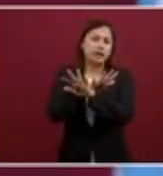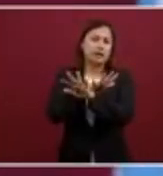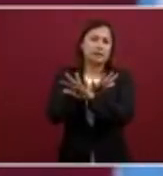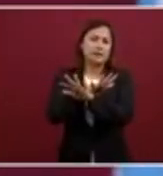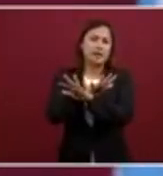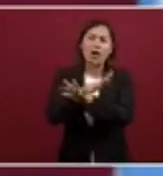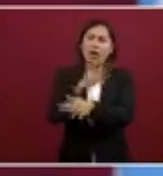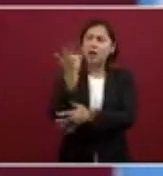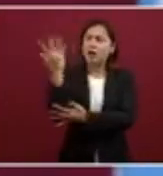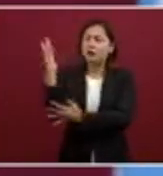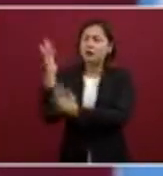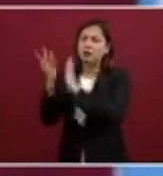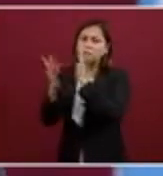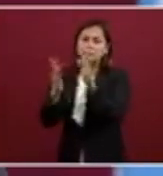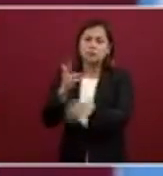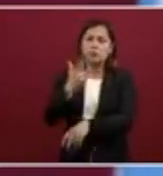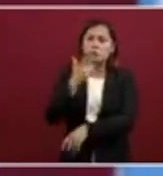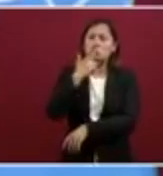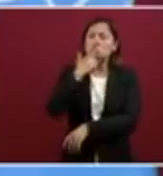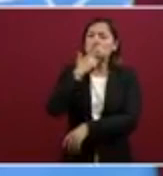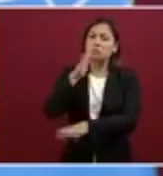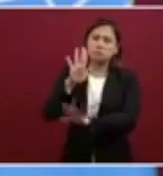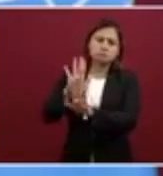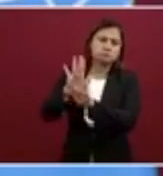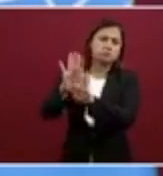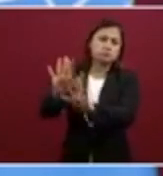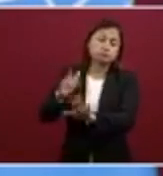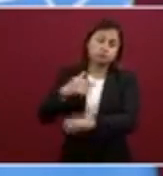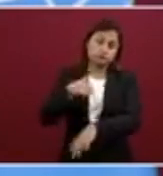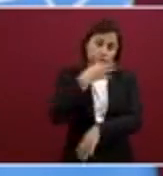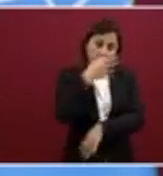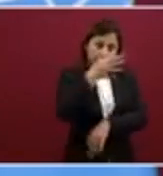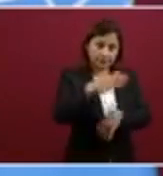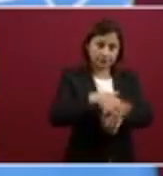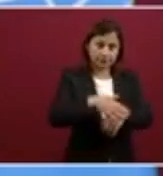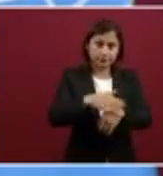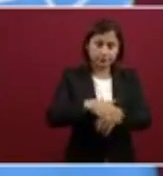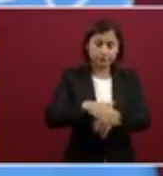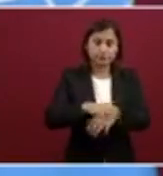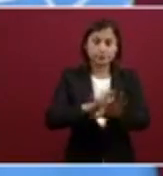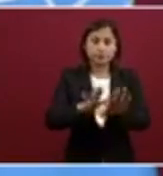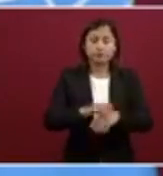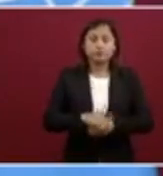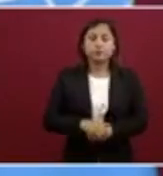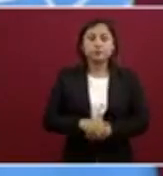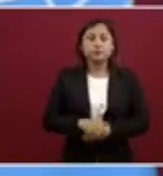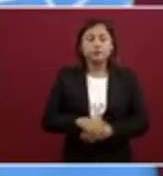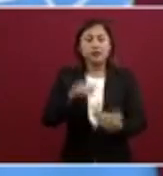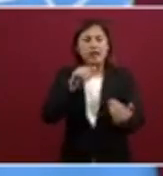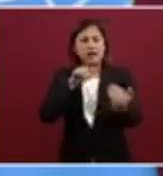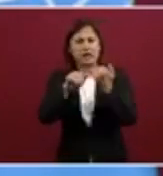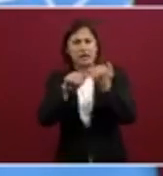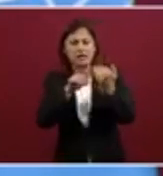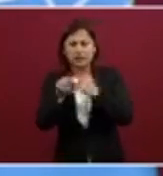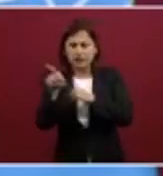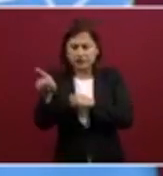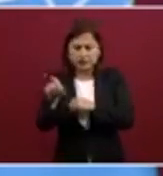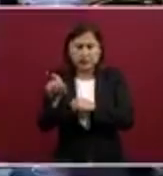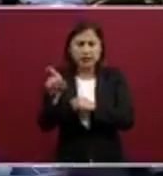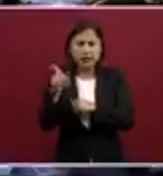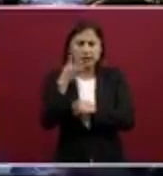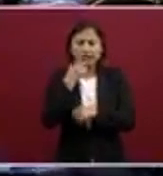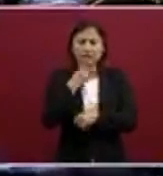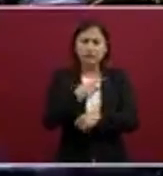natural. Eso es lo que puedo comentar. Cerca de la carretera lo vamos a tomar en